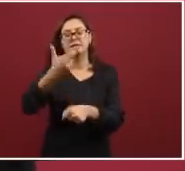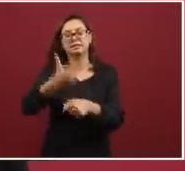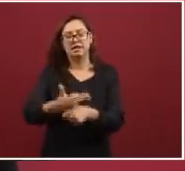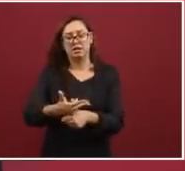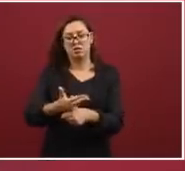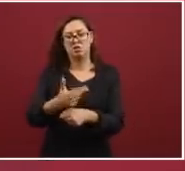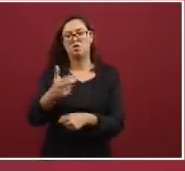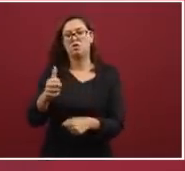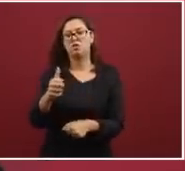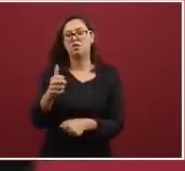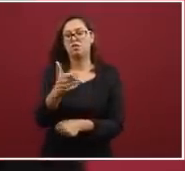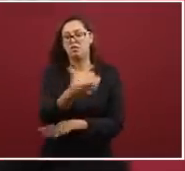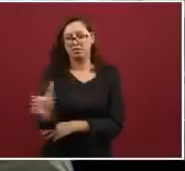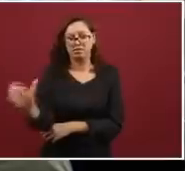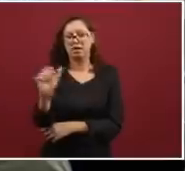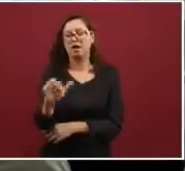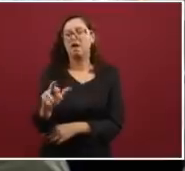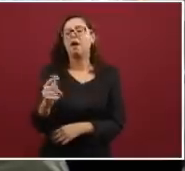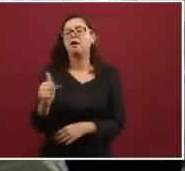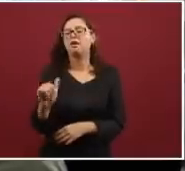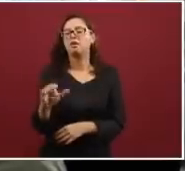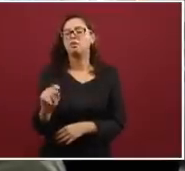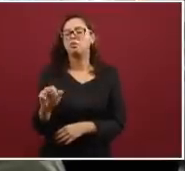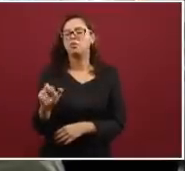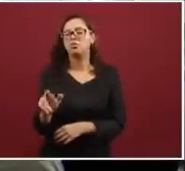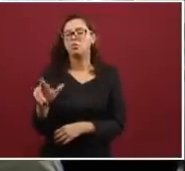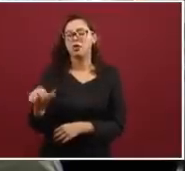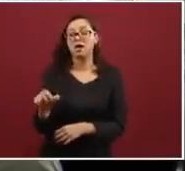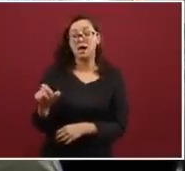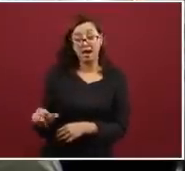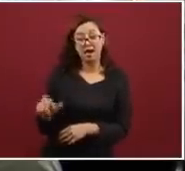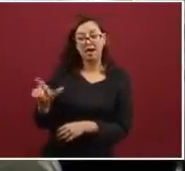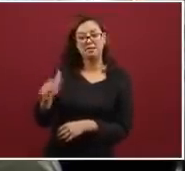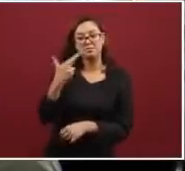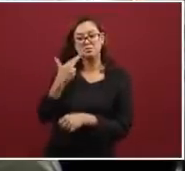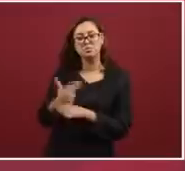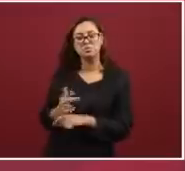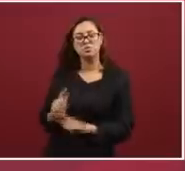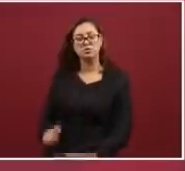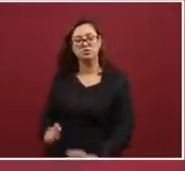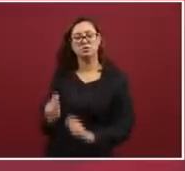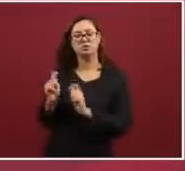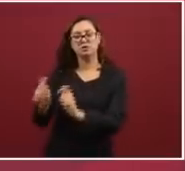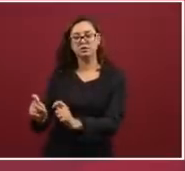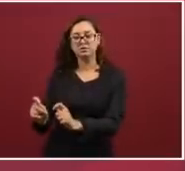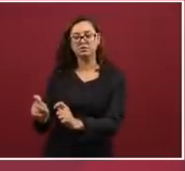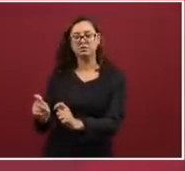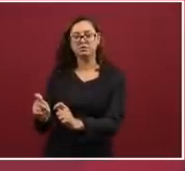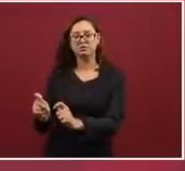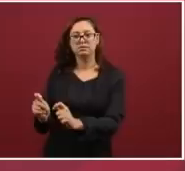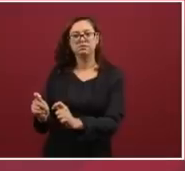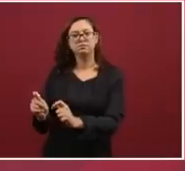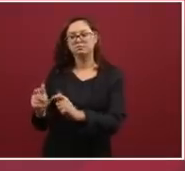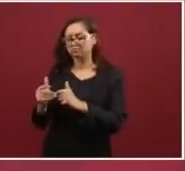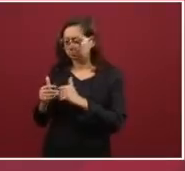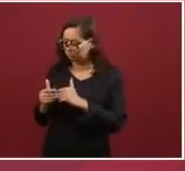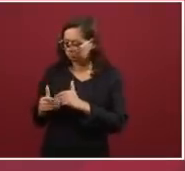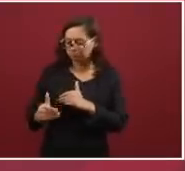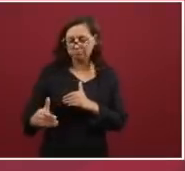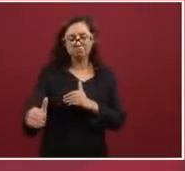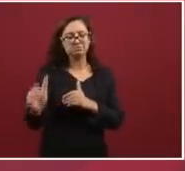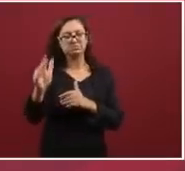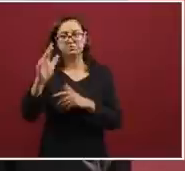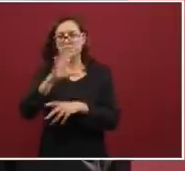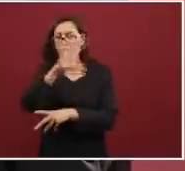que se dedique de tiempo completo